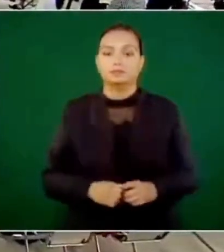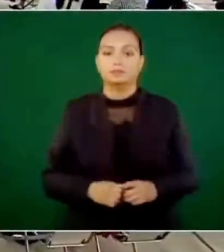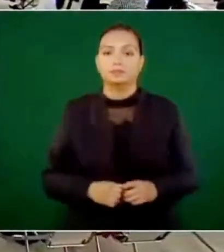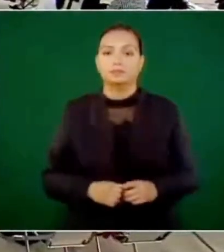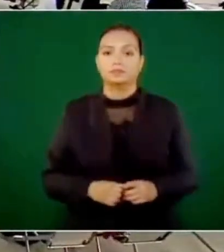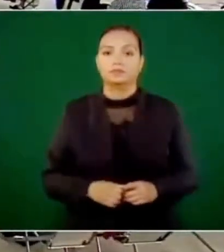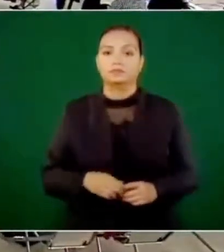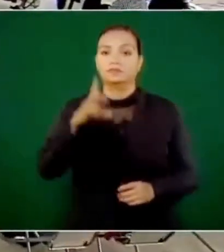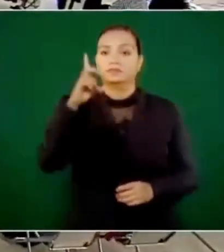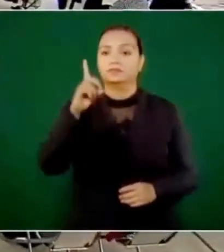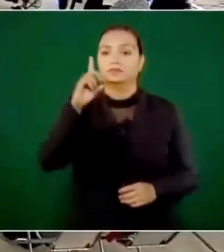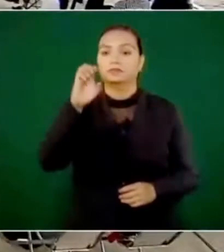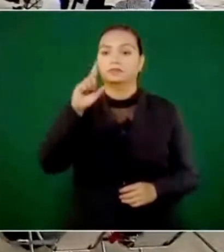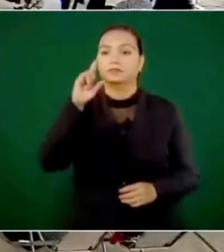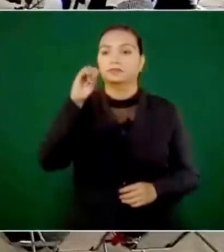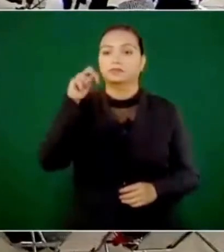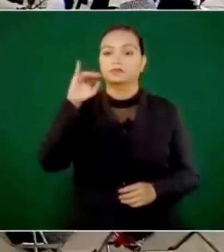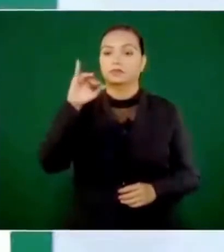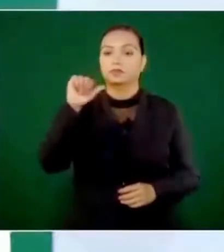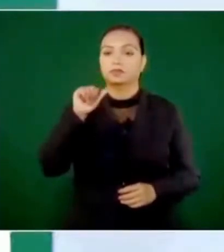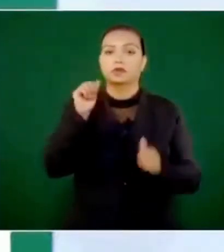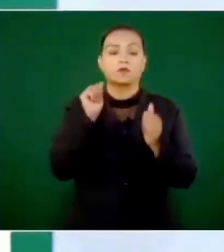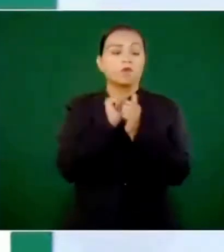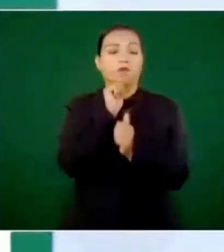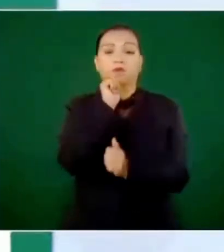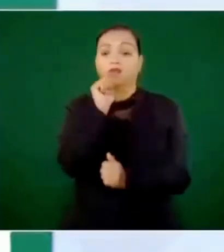la delincuencia, con nadie.